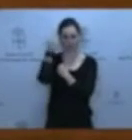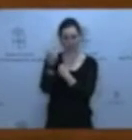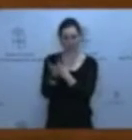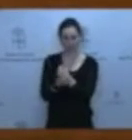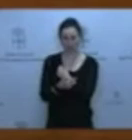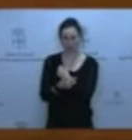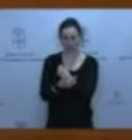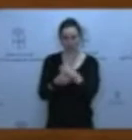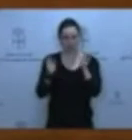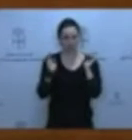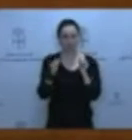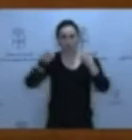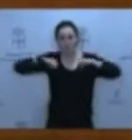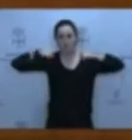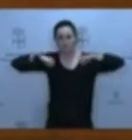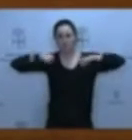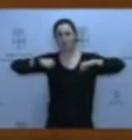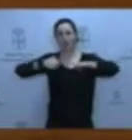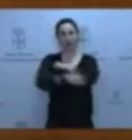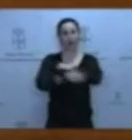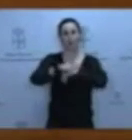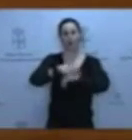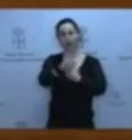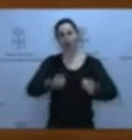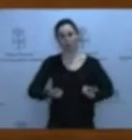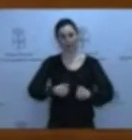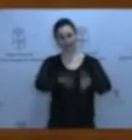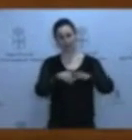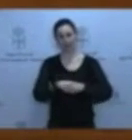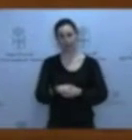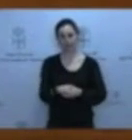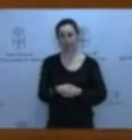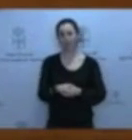parecía que entrenar a los pobres para que aguantasen el tirón, pues